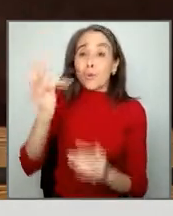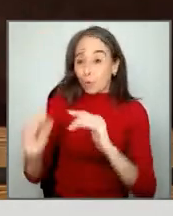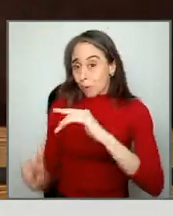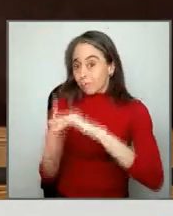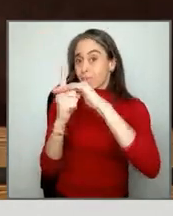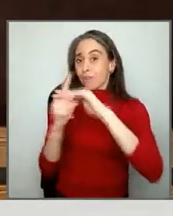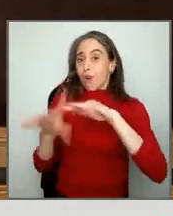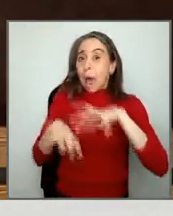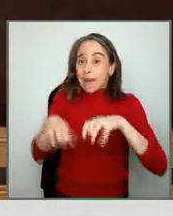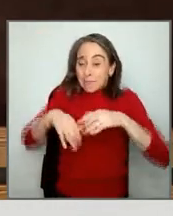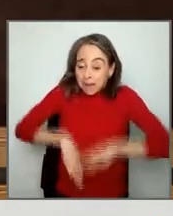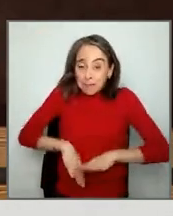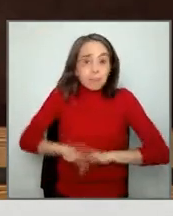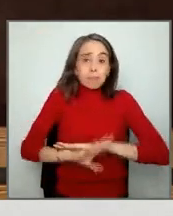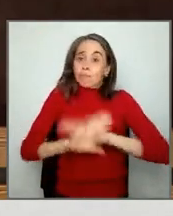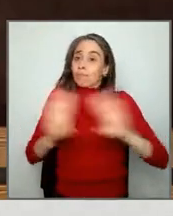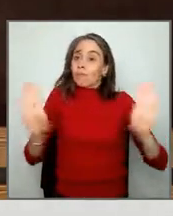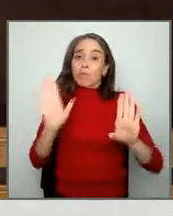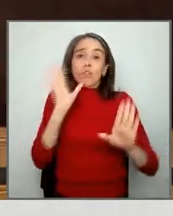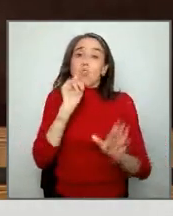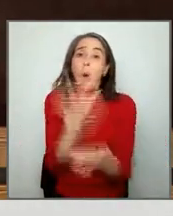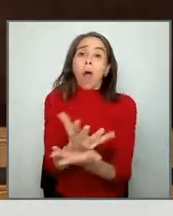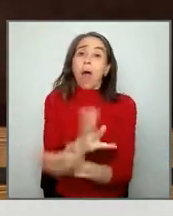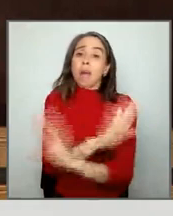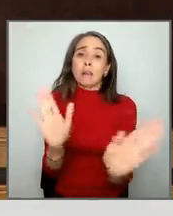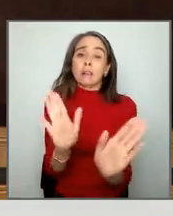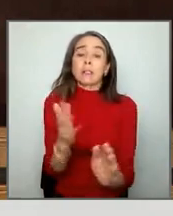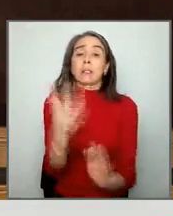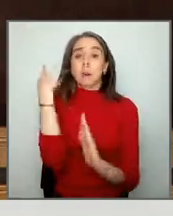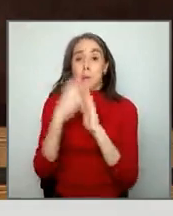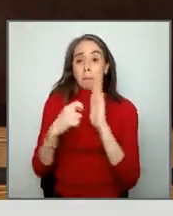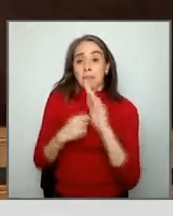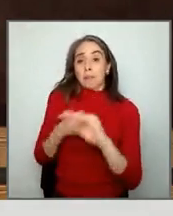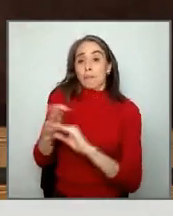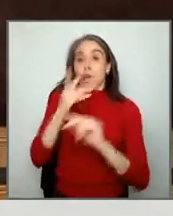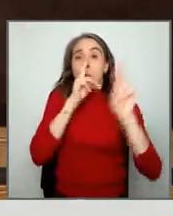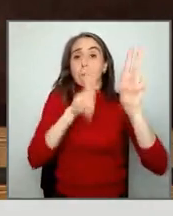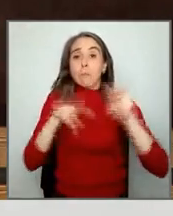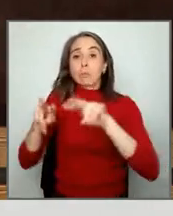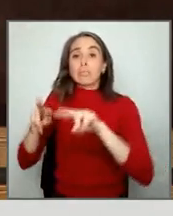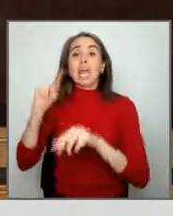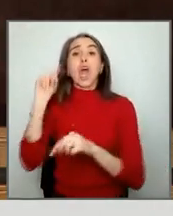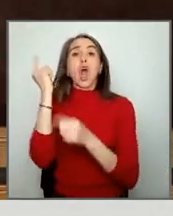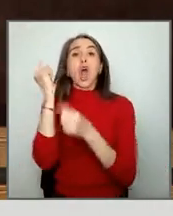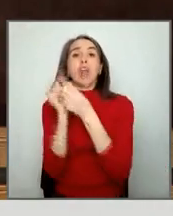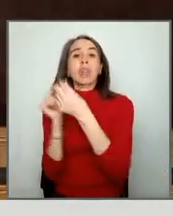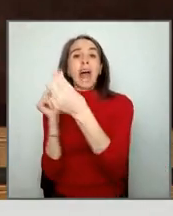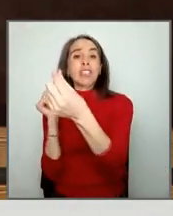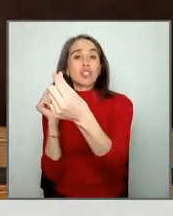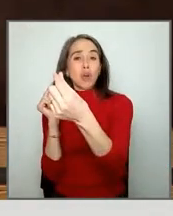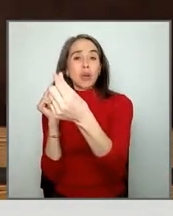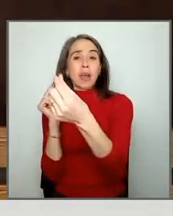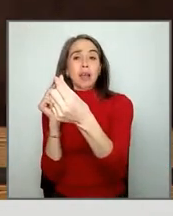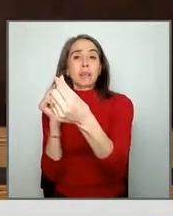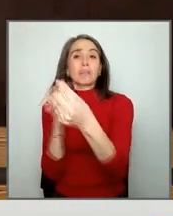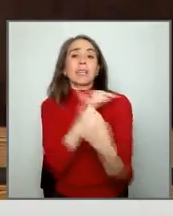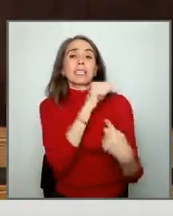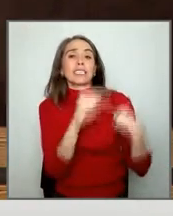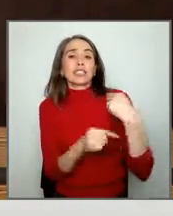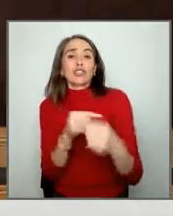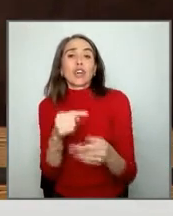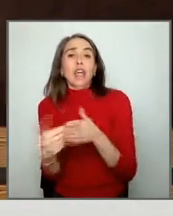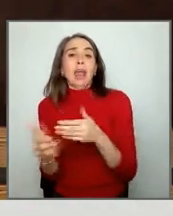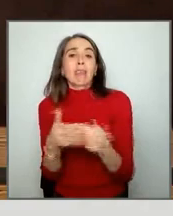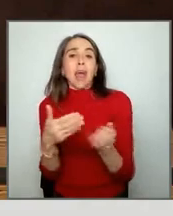contar que hace un par de meses estuve en el Museo Nacional de Historia Natural y